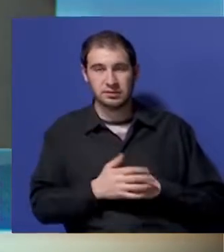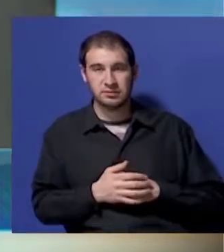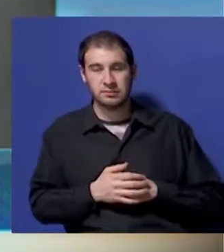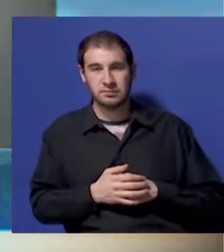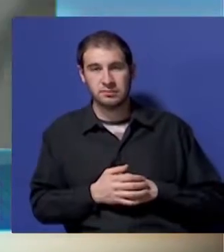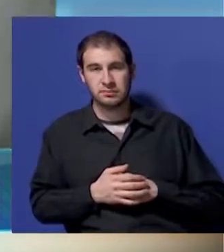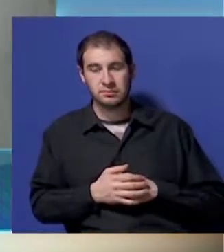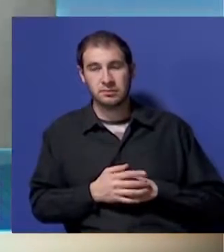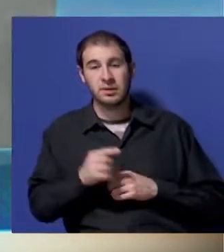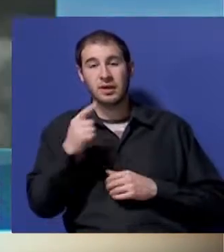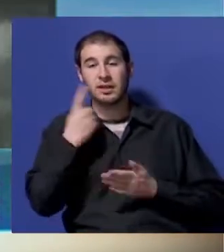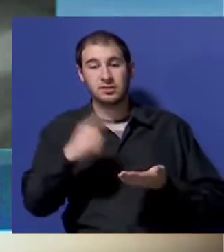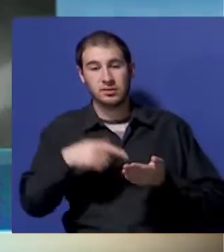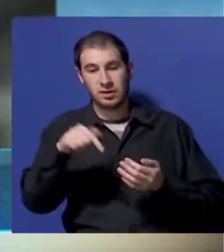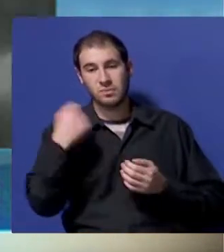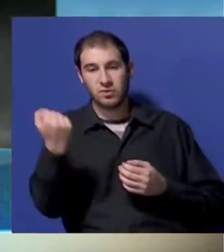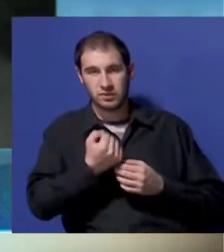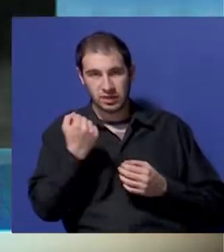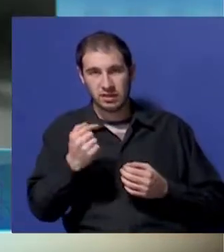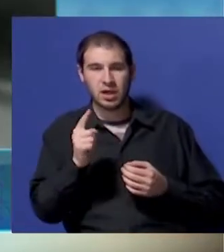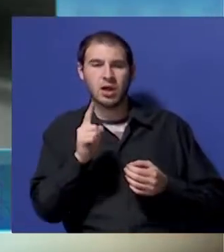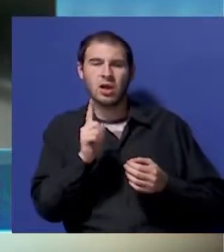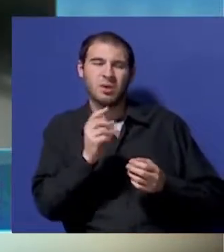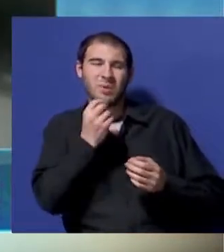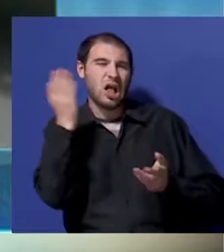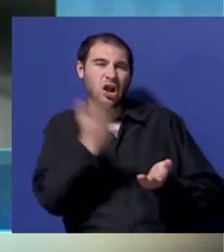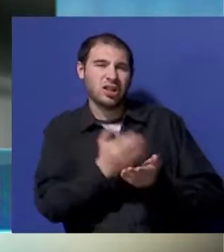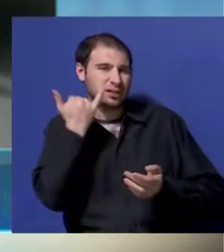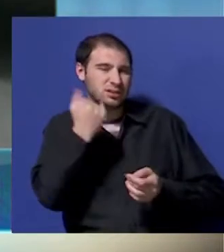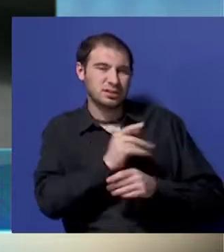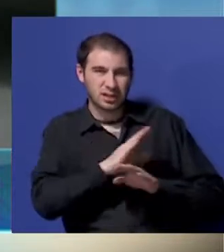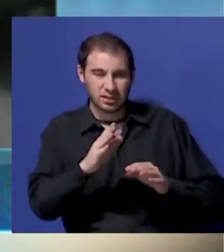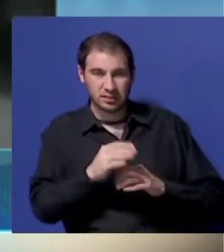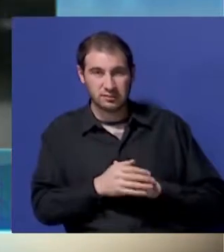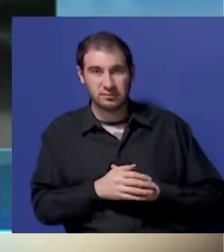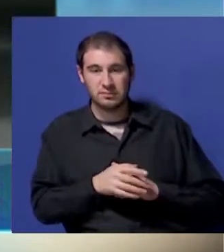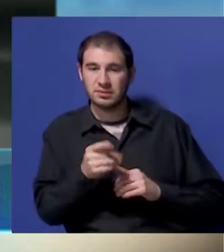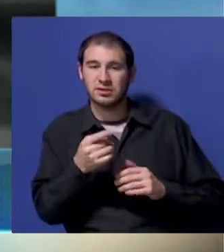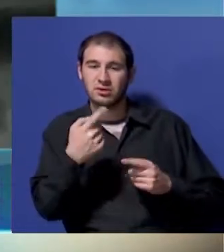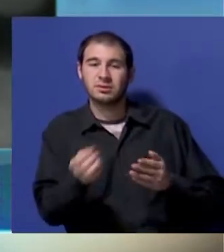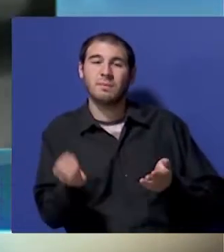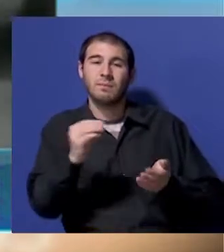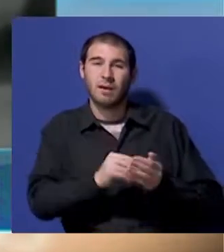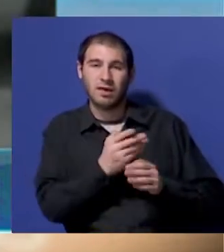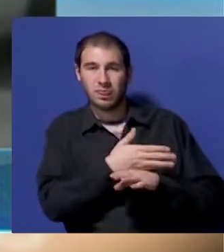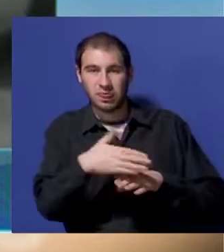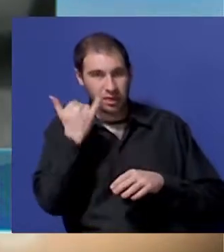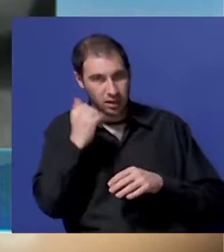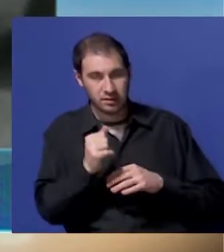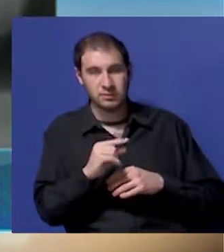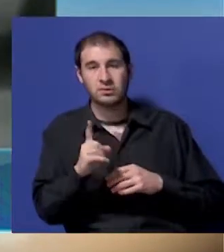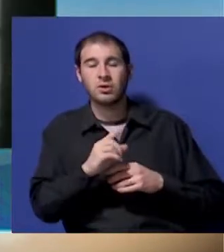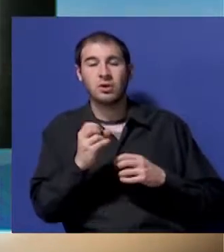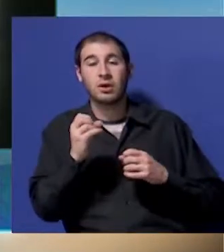eso que este fallo es muy importante, no por la cantidad de condenas que ya ha recibido Menéndez, que es una masa a la larga lista que ya tiene, sino